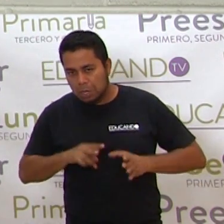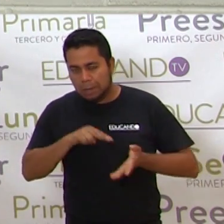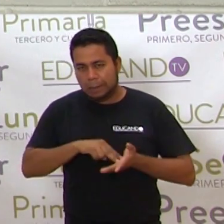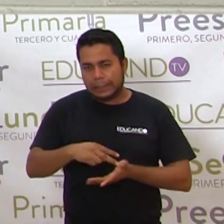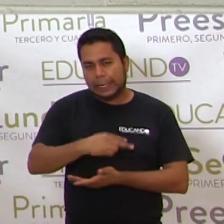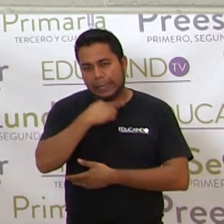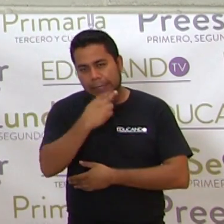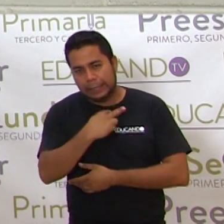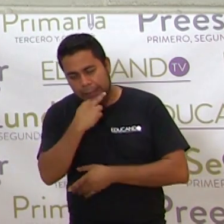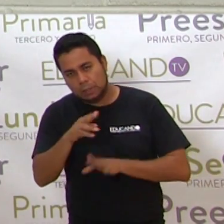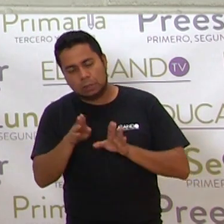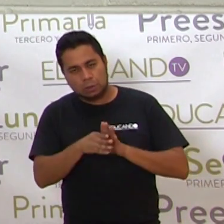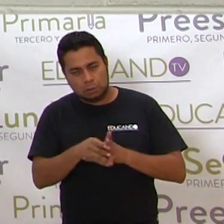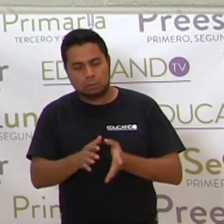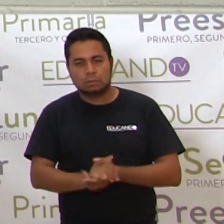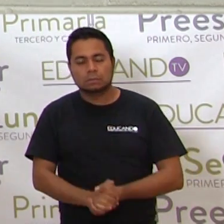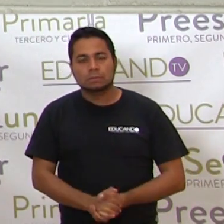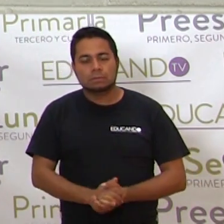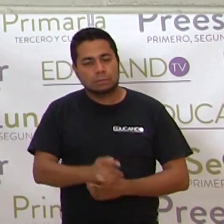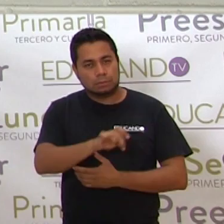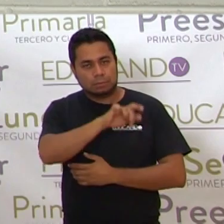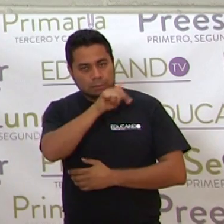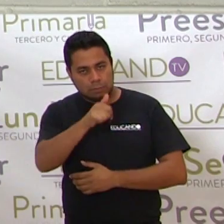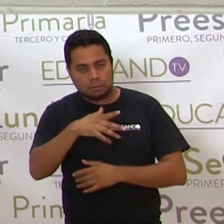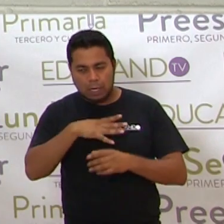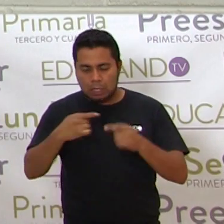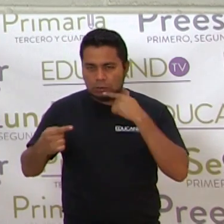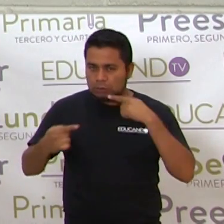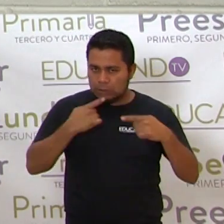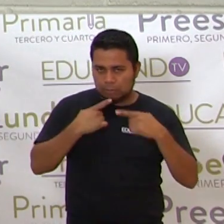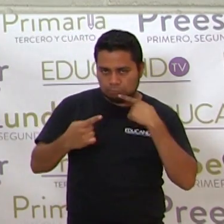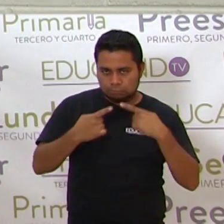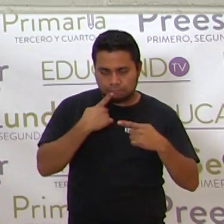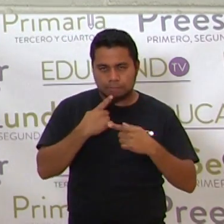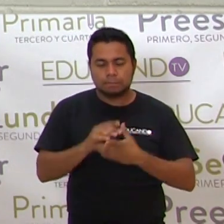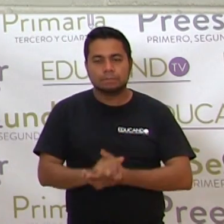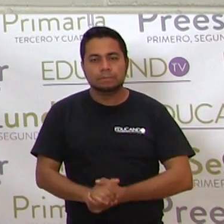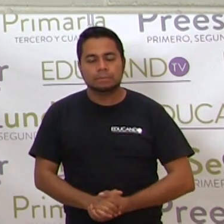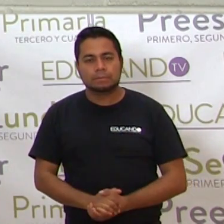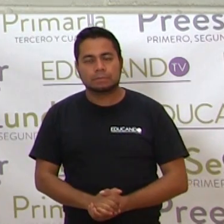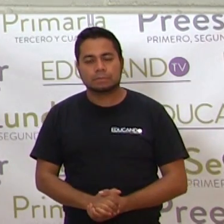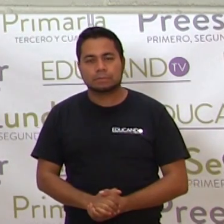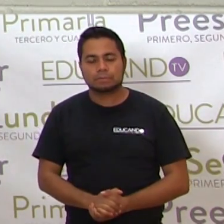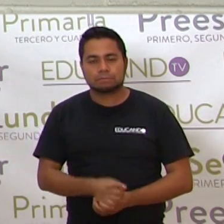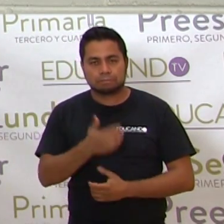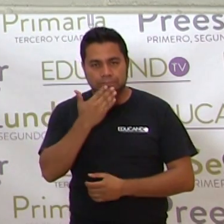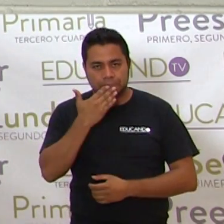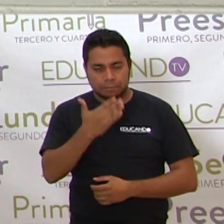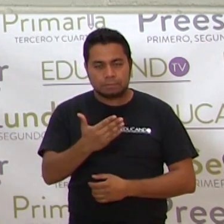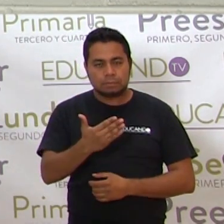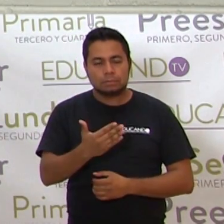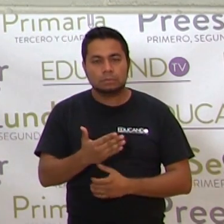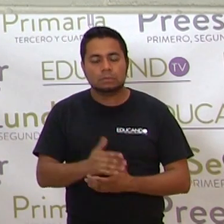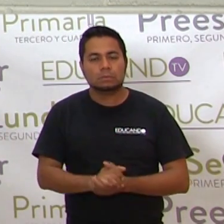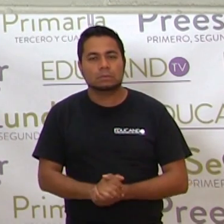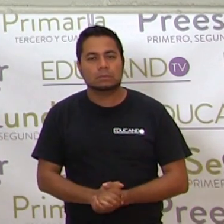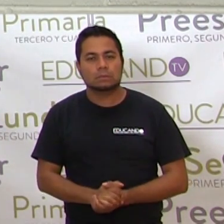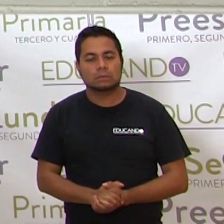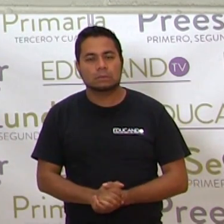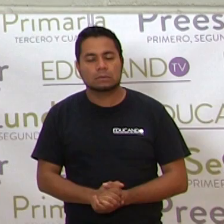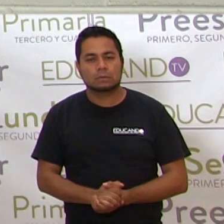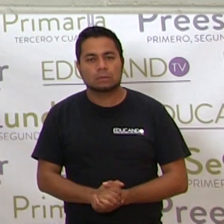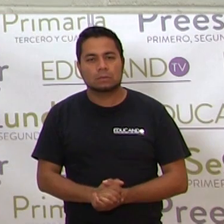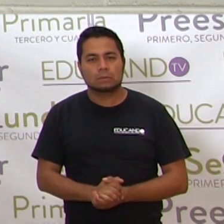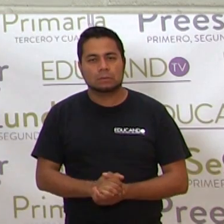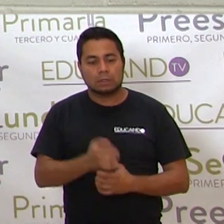su intervención. Y después viene el diálogo. ¿Bien? Muy bien, niños y niñas. Ahora, toda